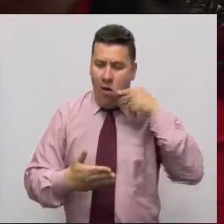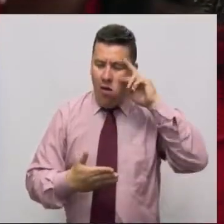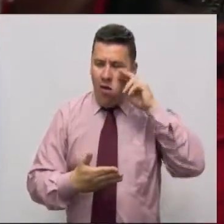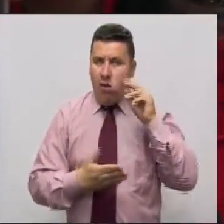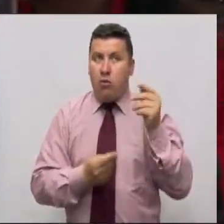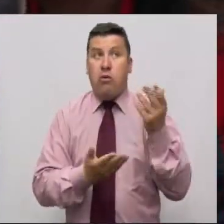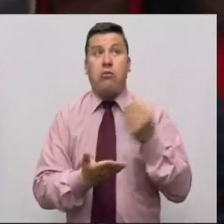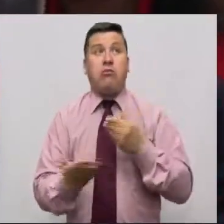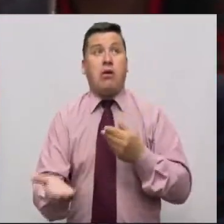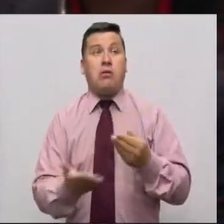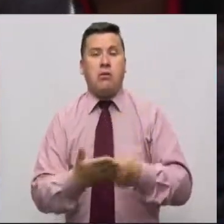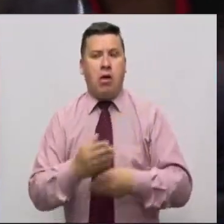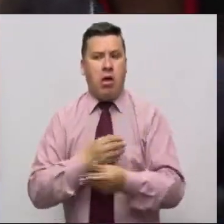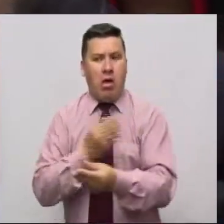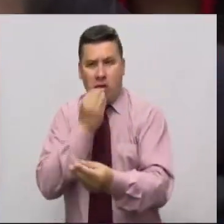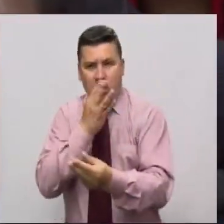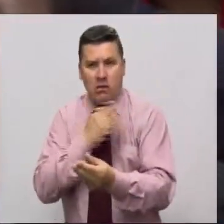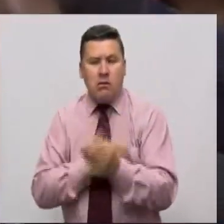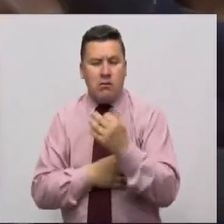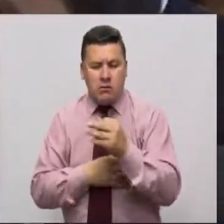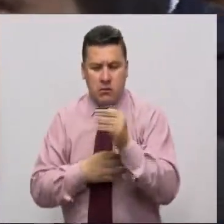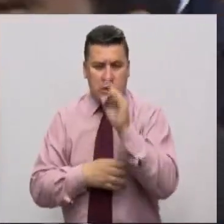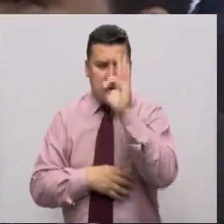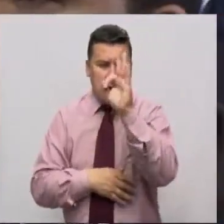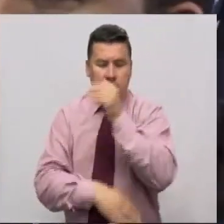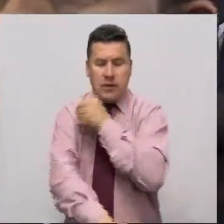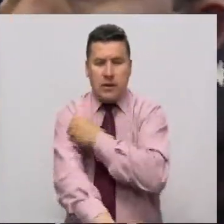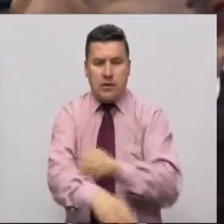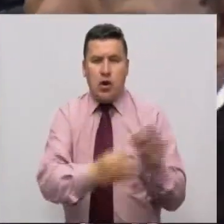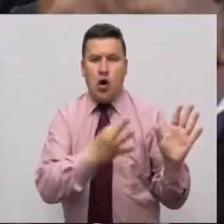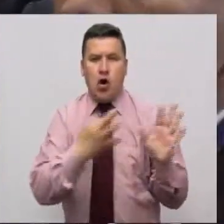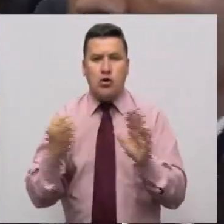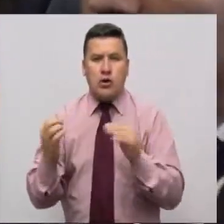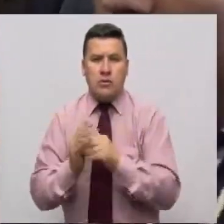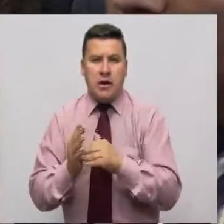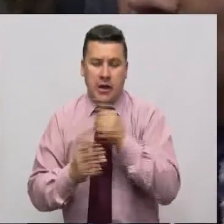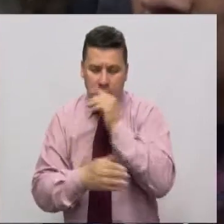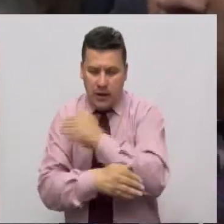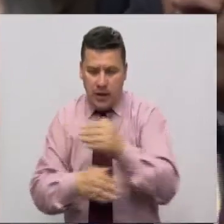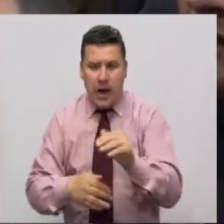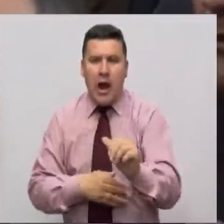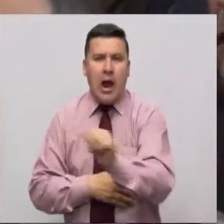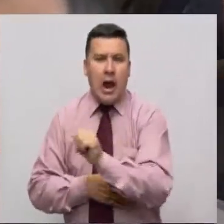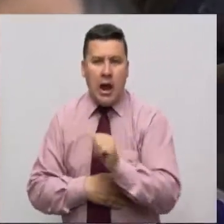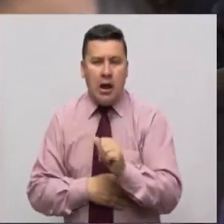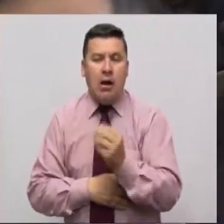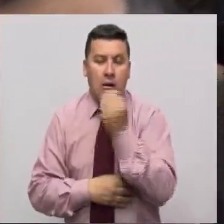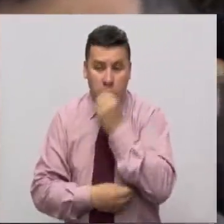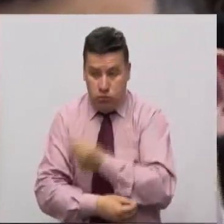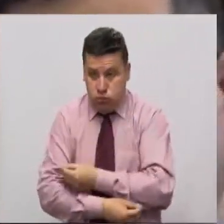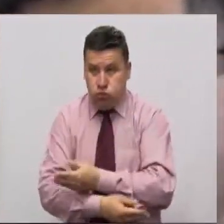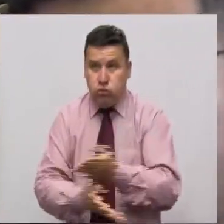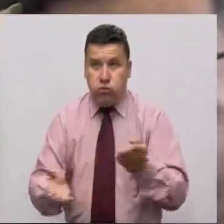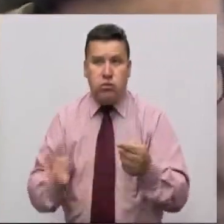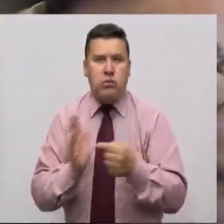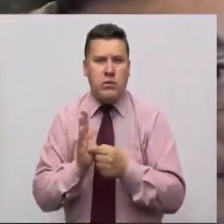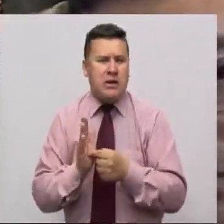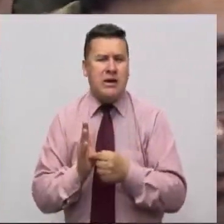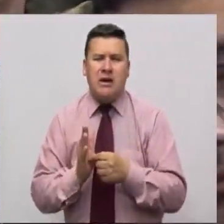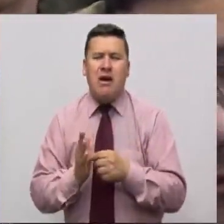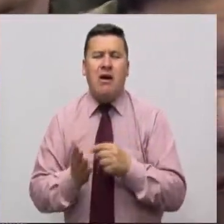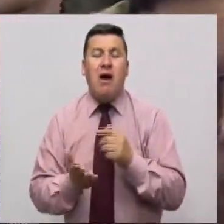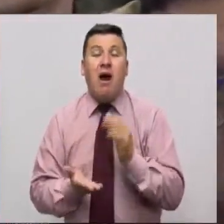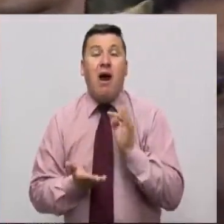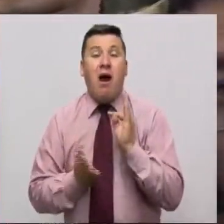para desangrarlo y pusieron a 3.800.000 niños y niñas a recibir alimentación